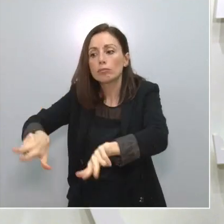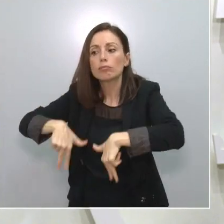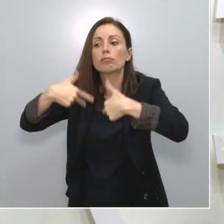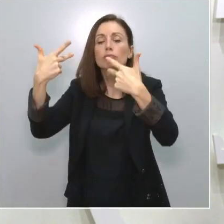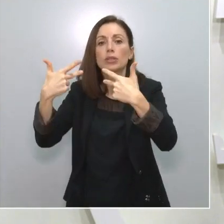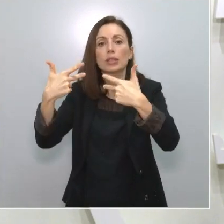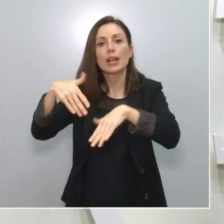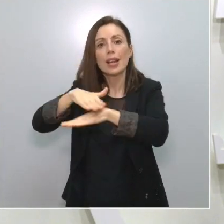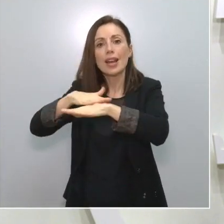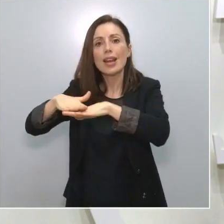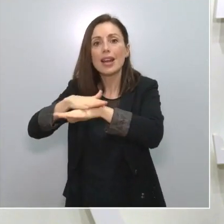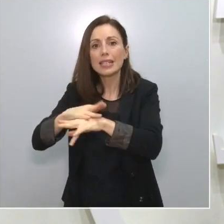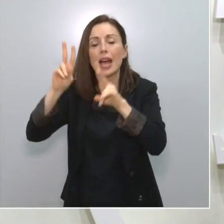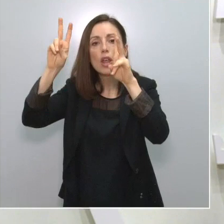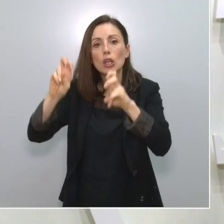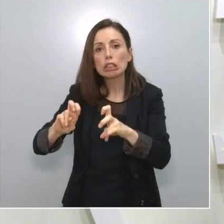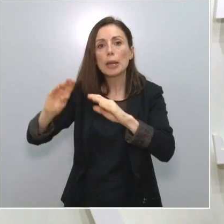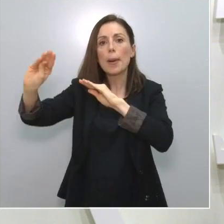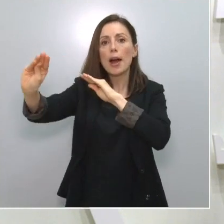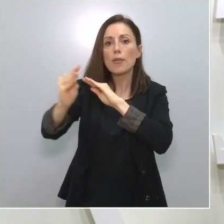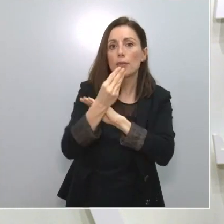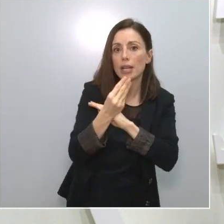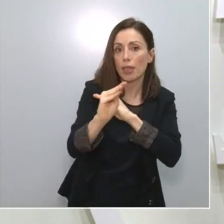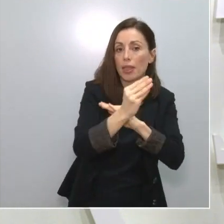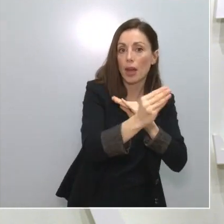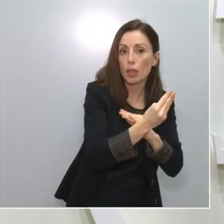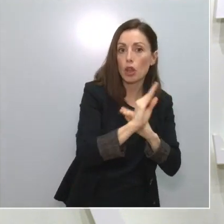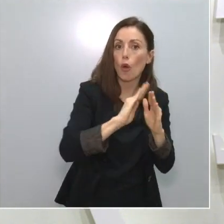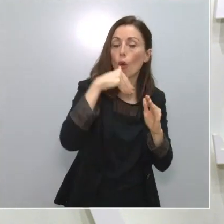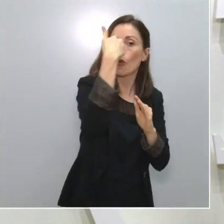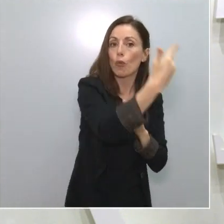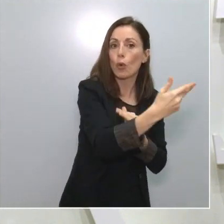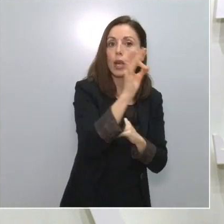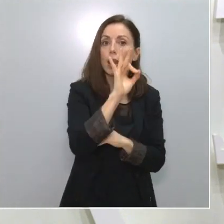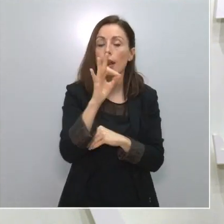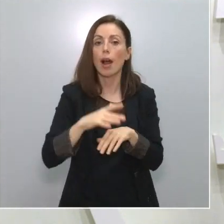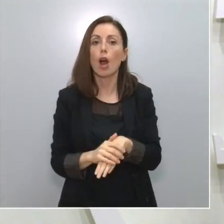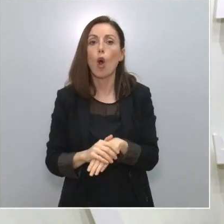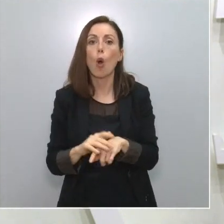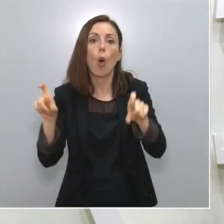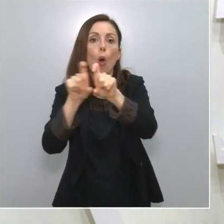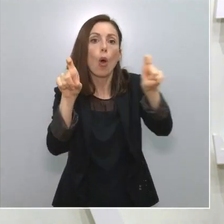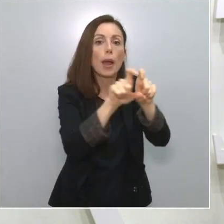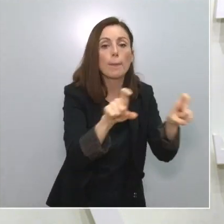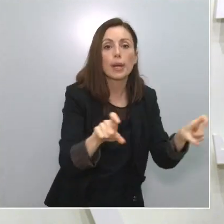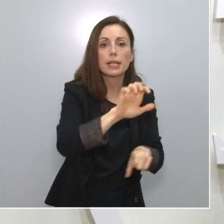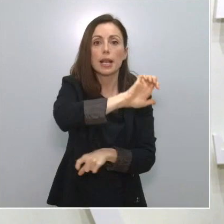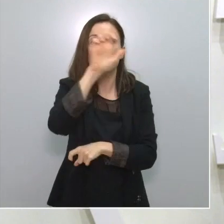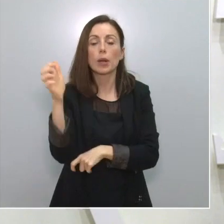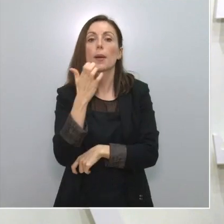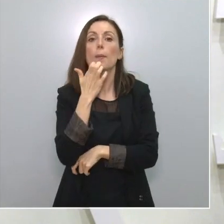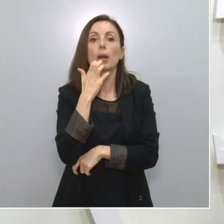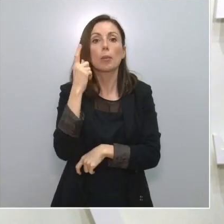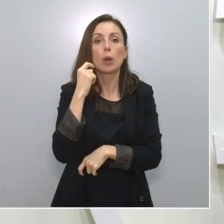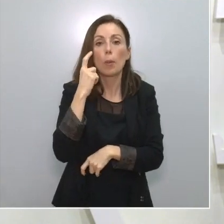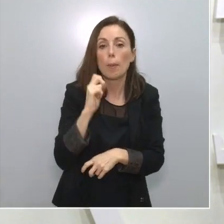para poder acceder a financiación a través de entidades financieras o de entidades e instituciones europeas como el Banco